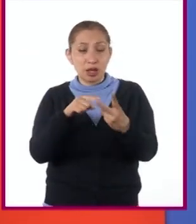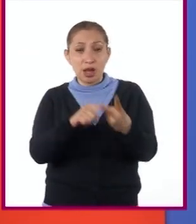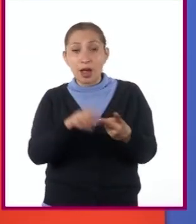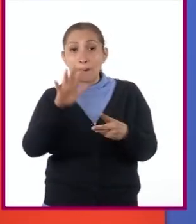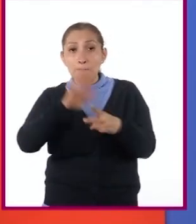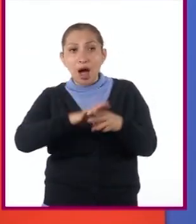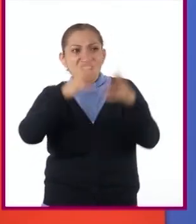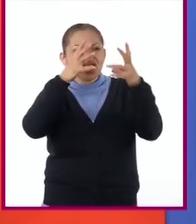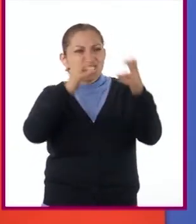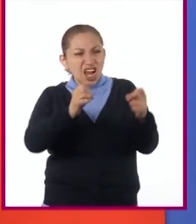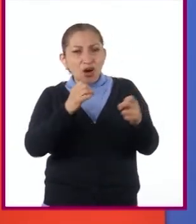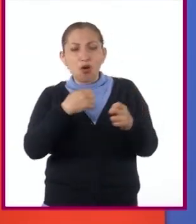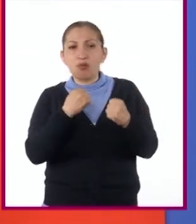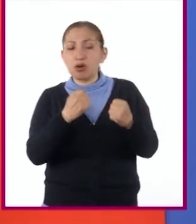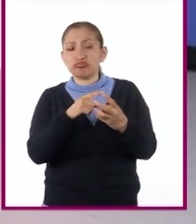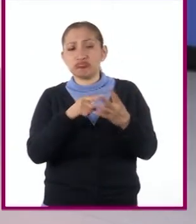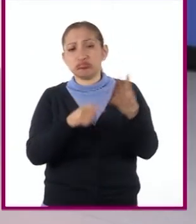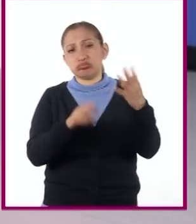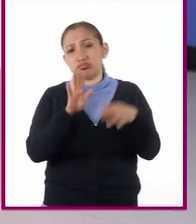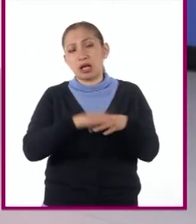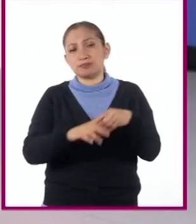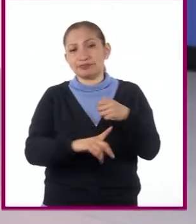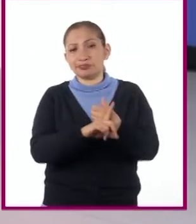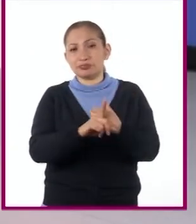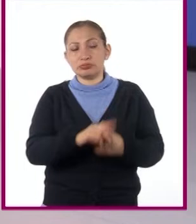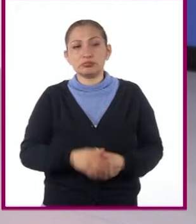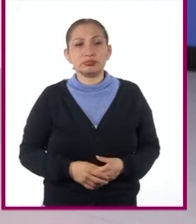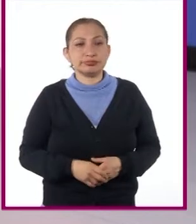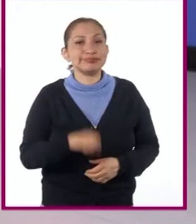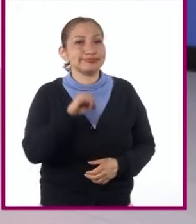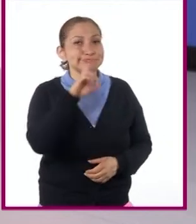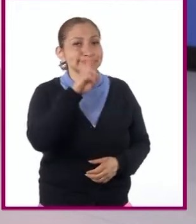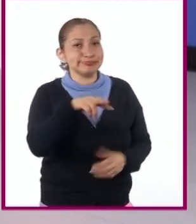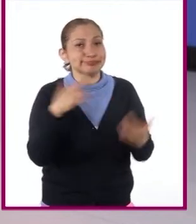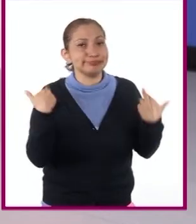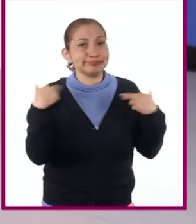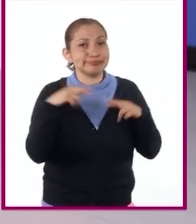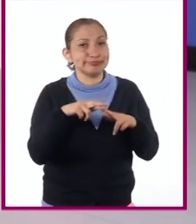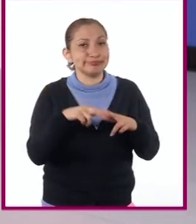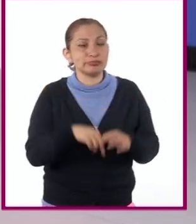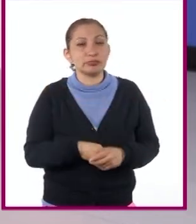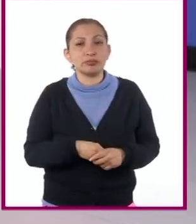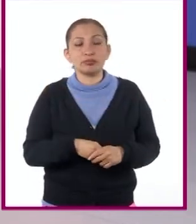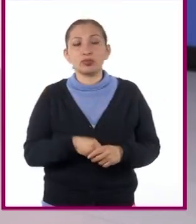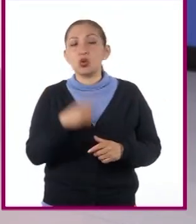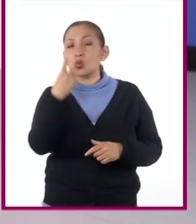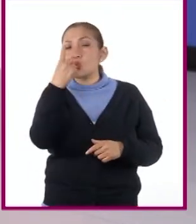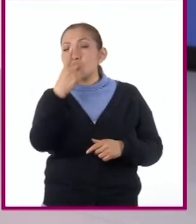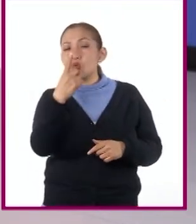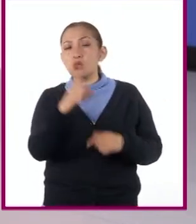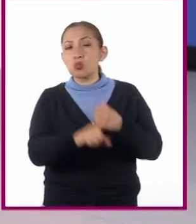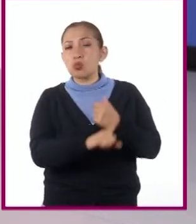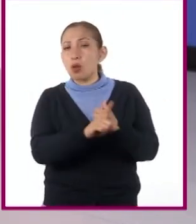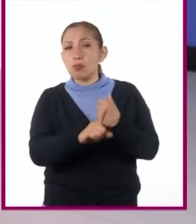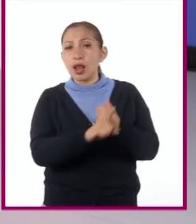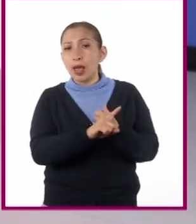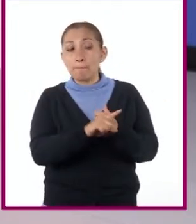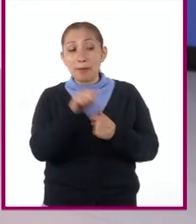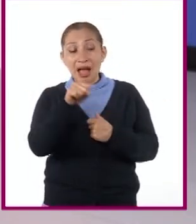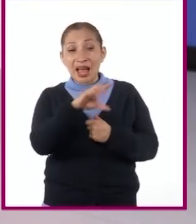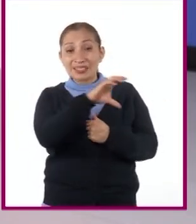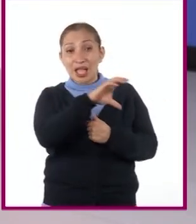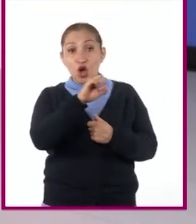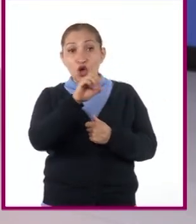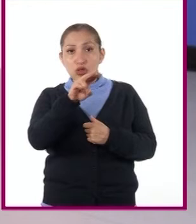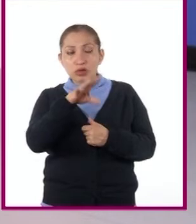de sequías, entre otros. Así es, profesor José Manuel. Una de las consecuencias del aumento de dióxido